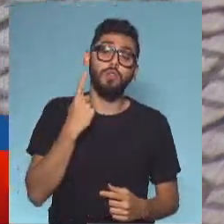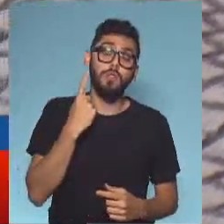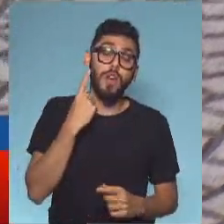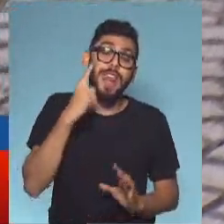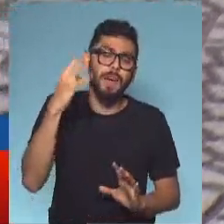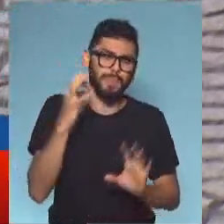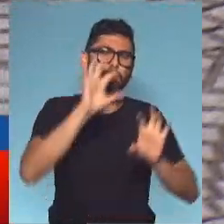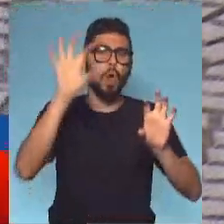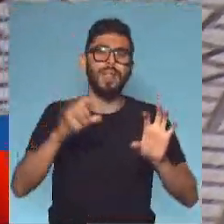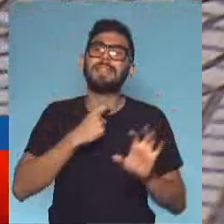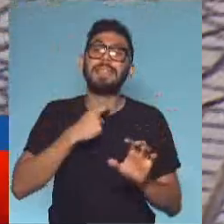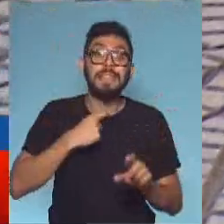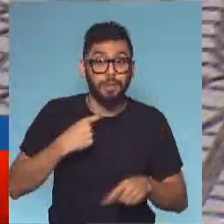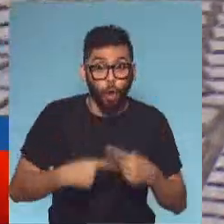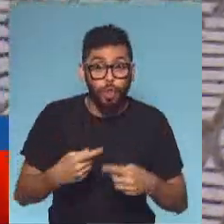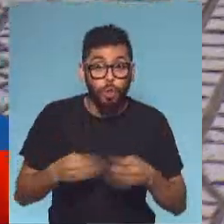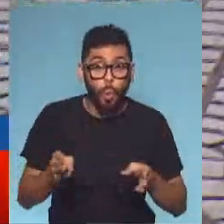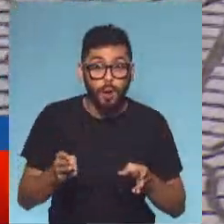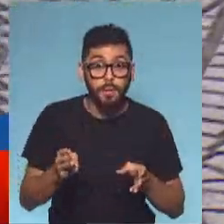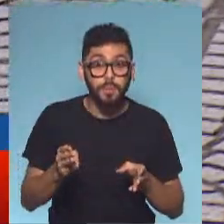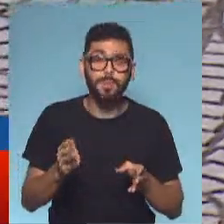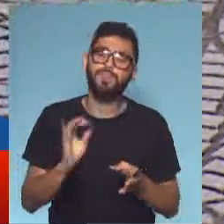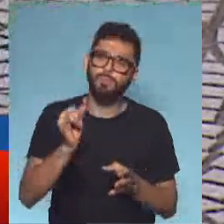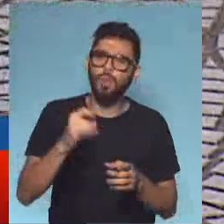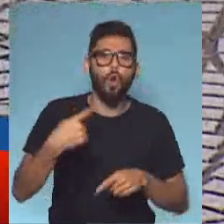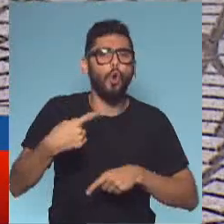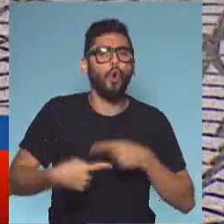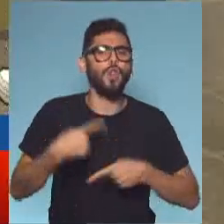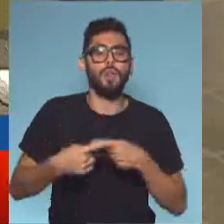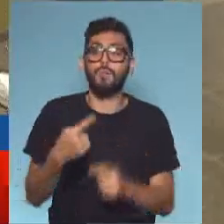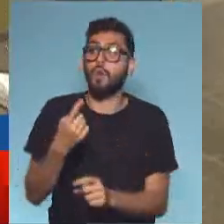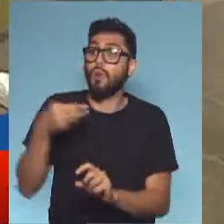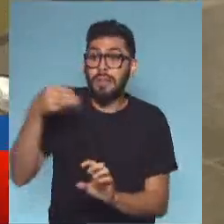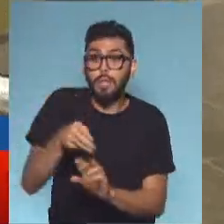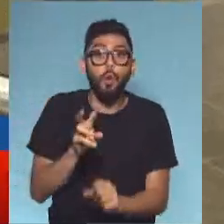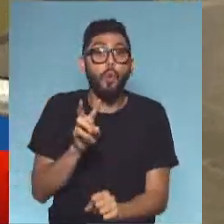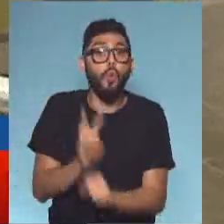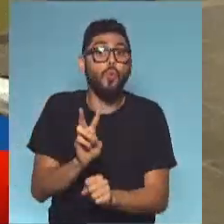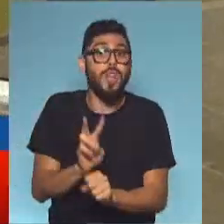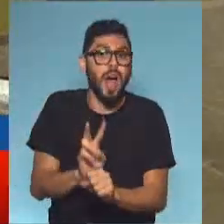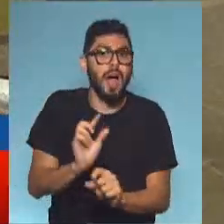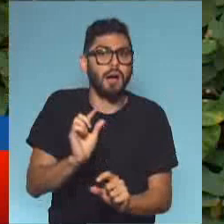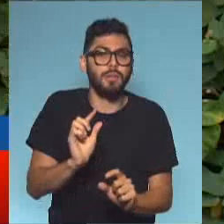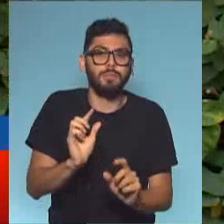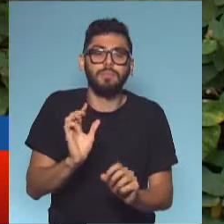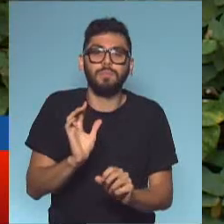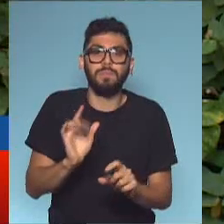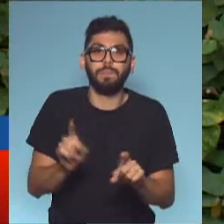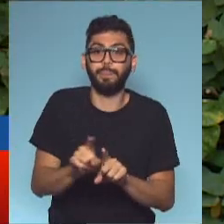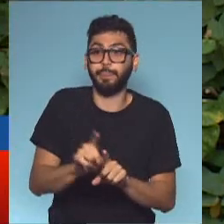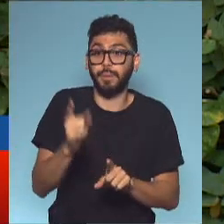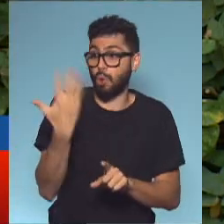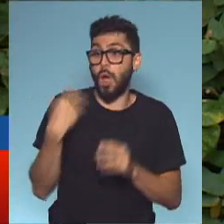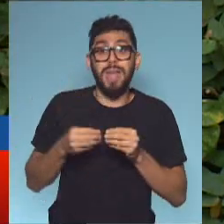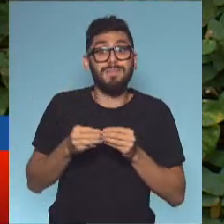gobiernos provinciales es mantenerlas. Sí, es sostener una presencialidad cuidada, restringida, que es la presencialidad que implicó el inicio del